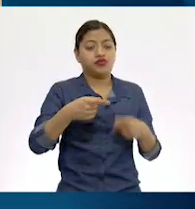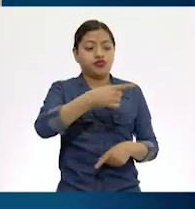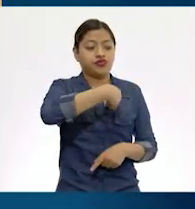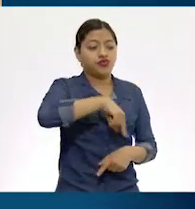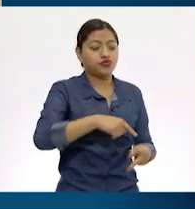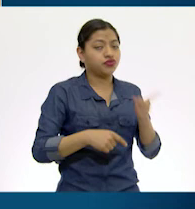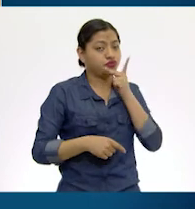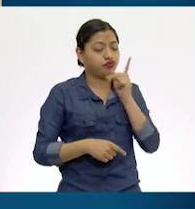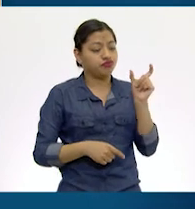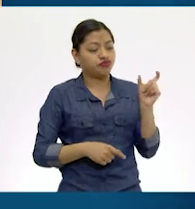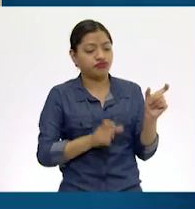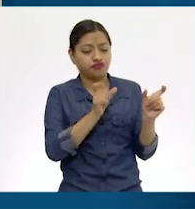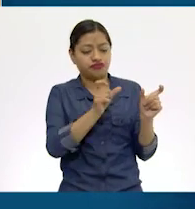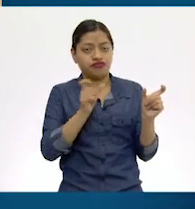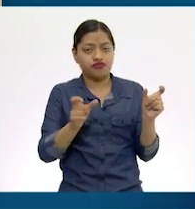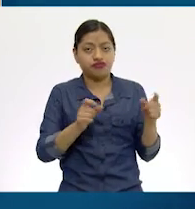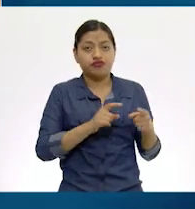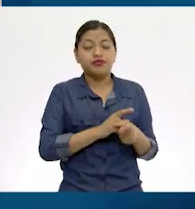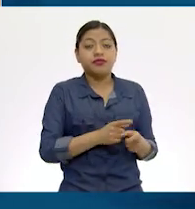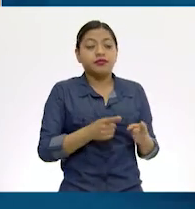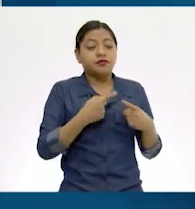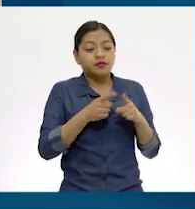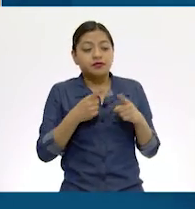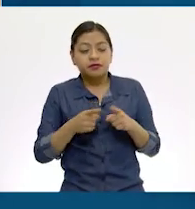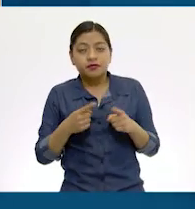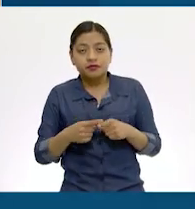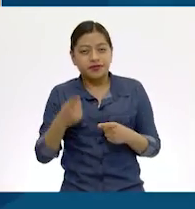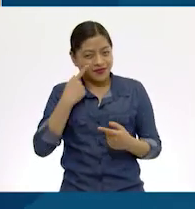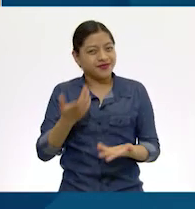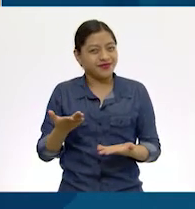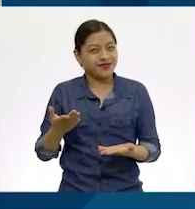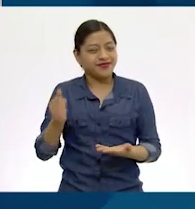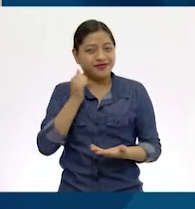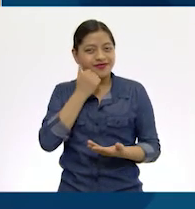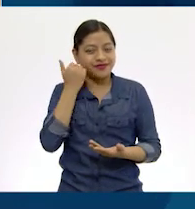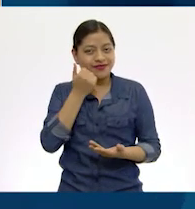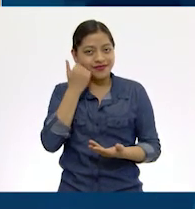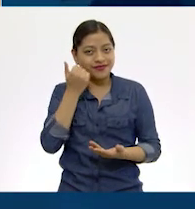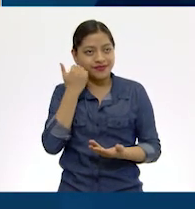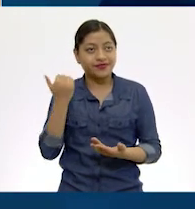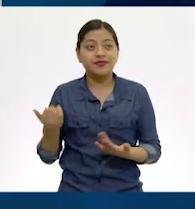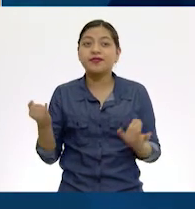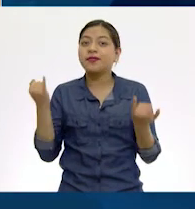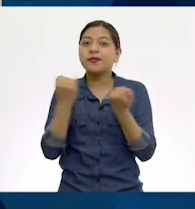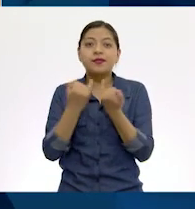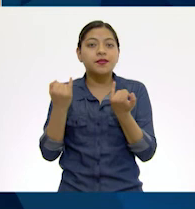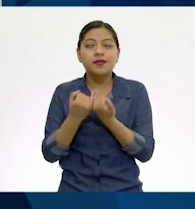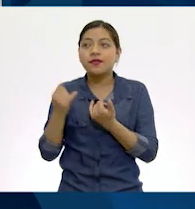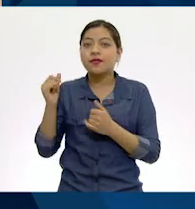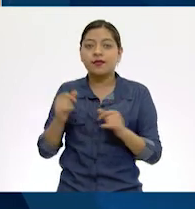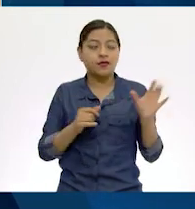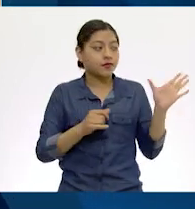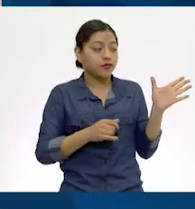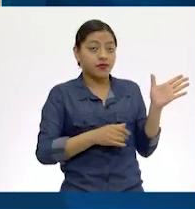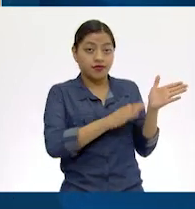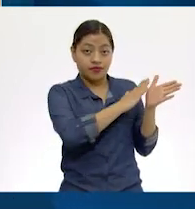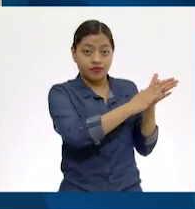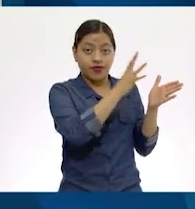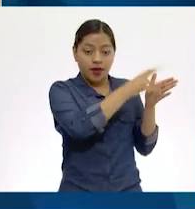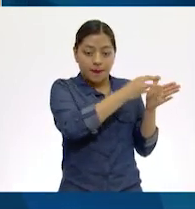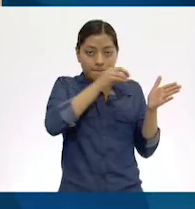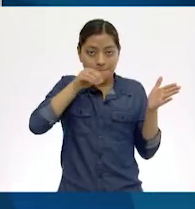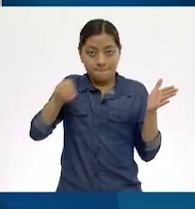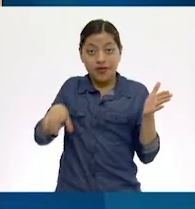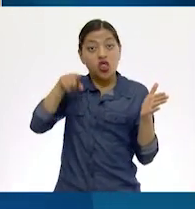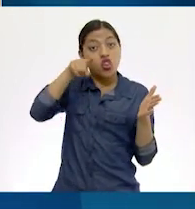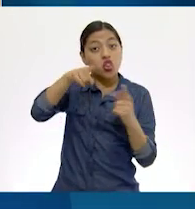que distinguieran. Ahí está, exactamente, alumnos, ¿ven? Es la misma cita que hicimos, pero ya está vacía de nuestra ficha. Tal